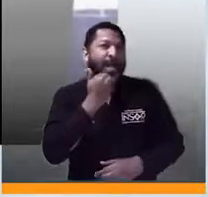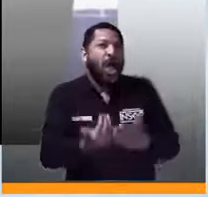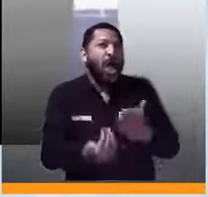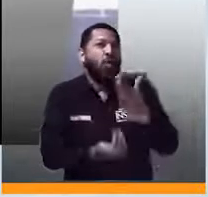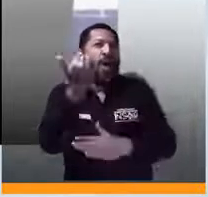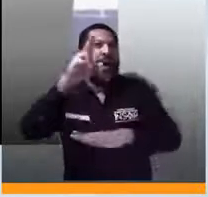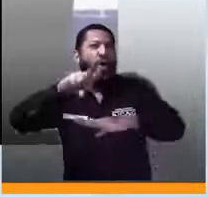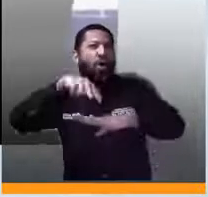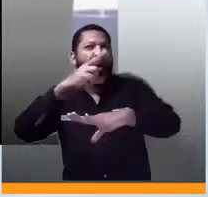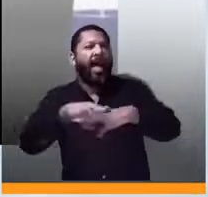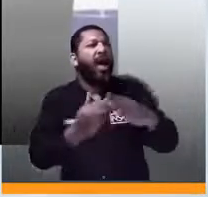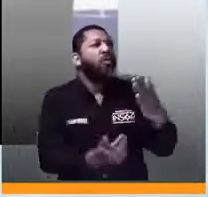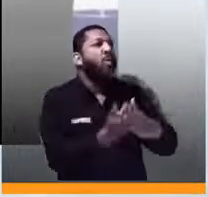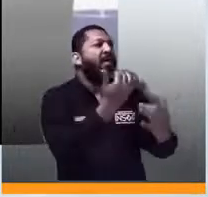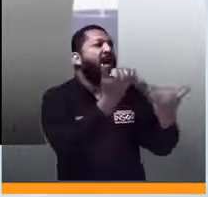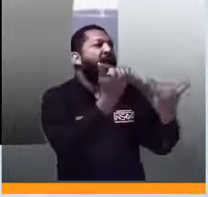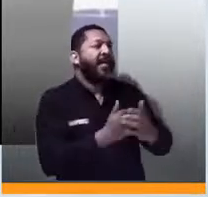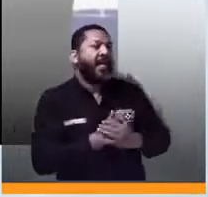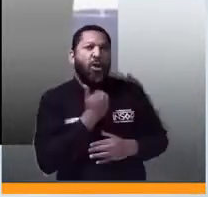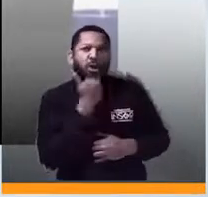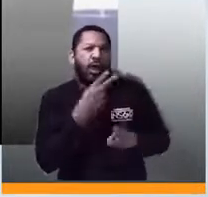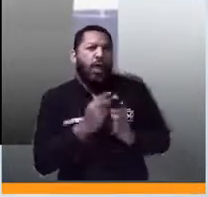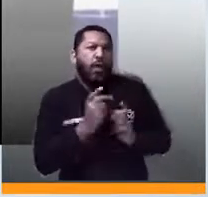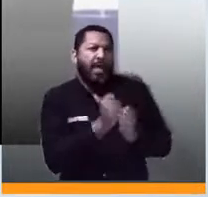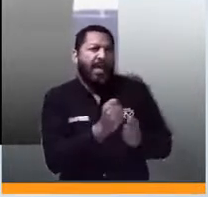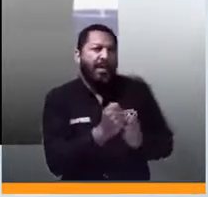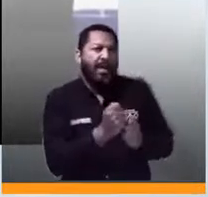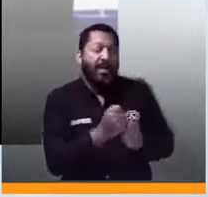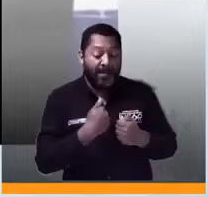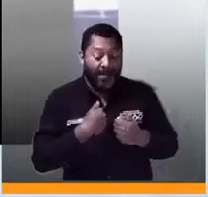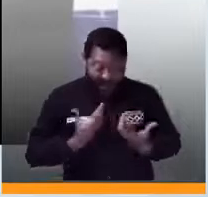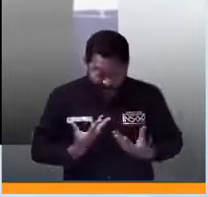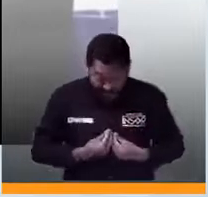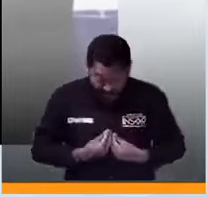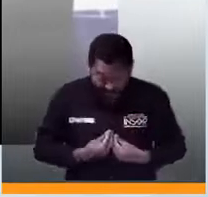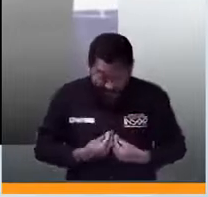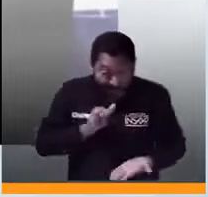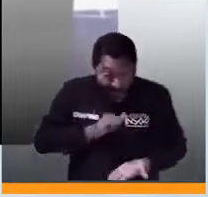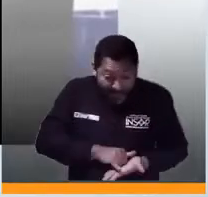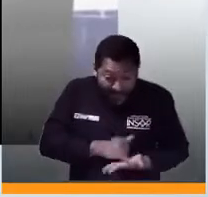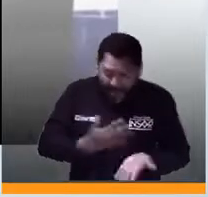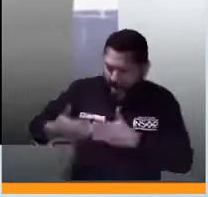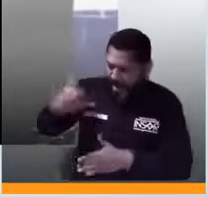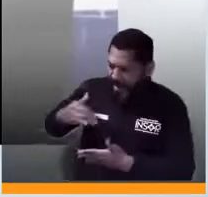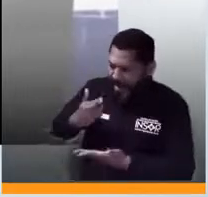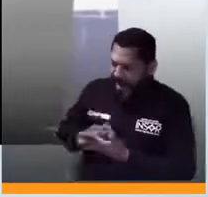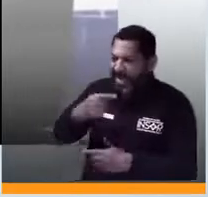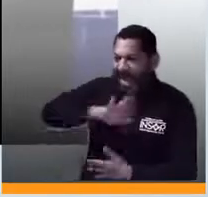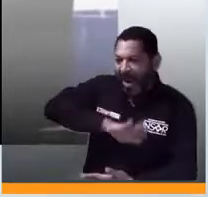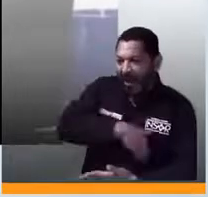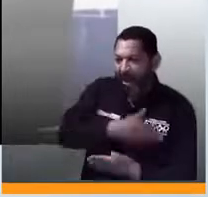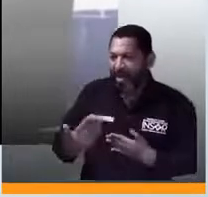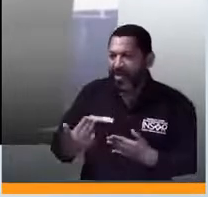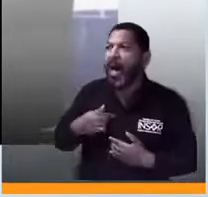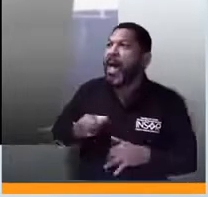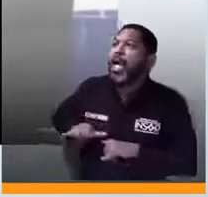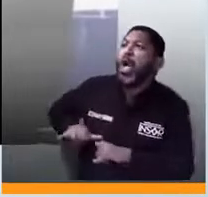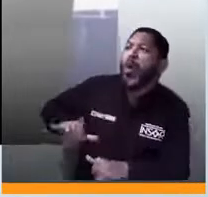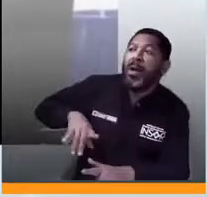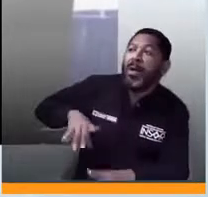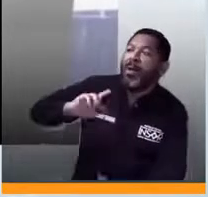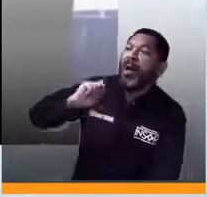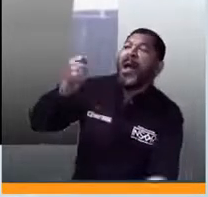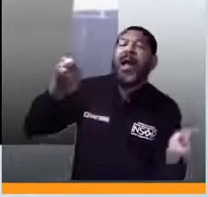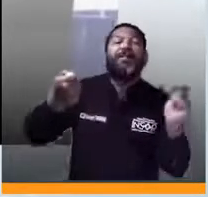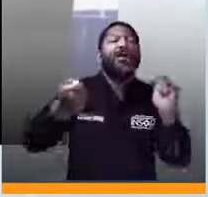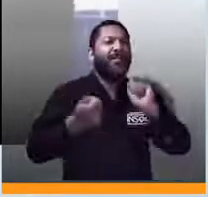nueva normalidad, no sé qué nombre le pongan, pero sé que nosotros no somos los mismos, como diría el poema. Así que mi agradecimiento